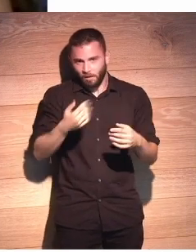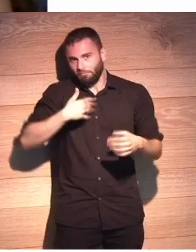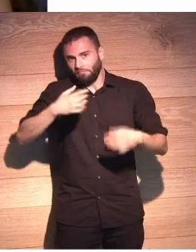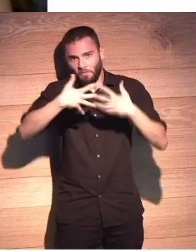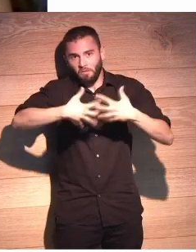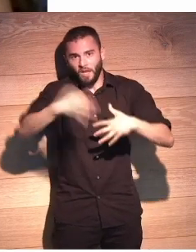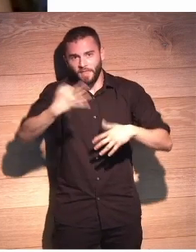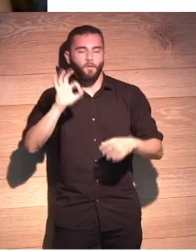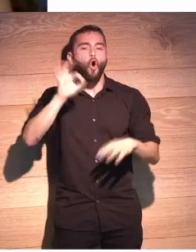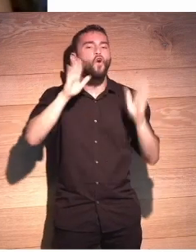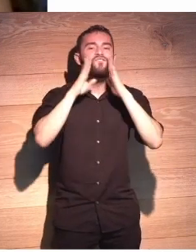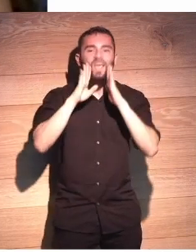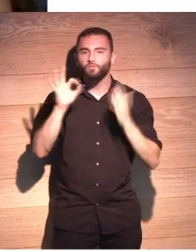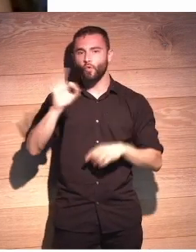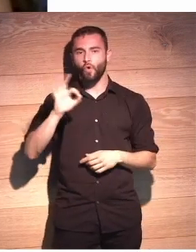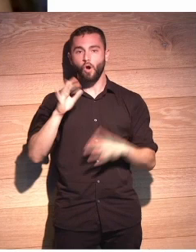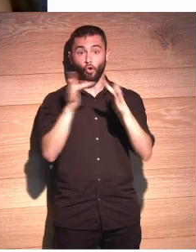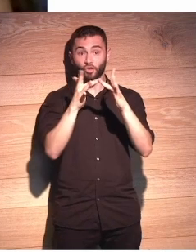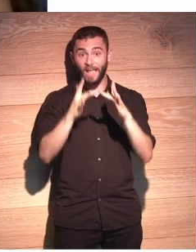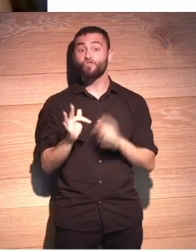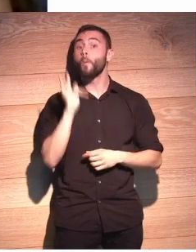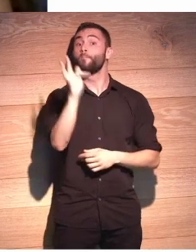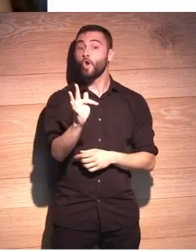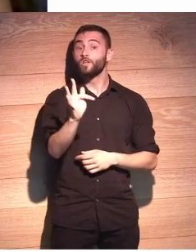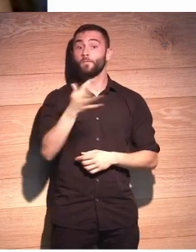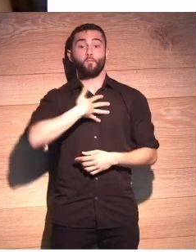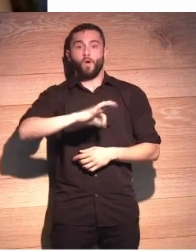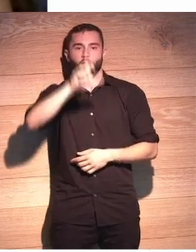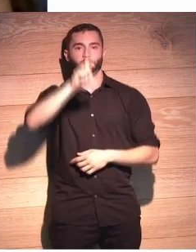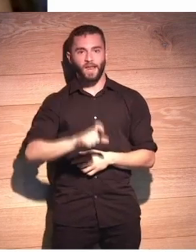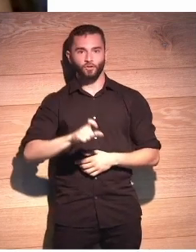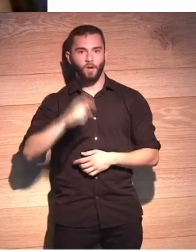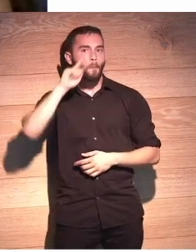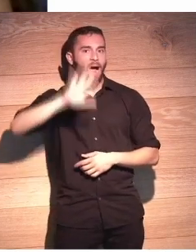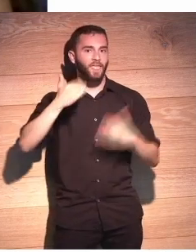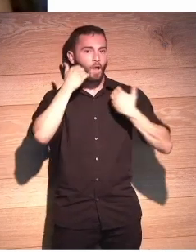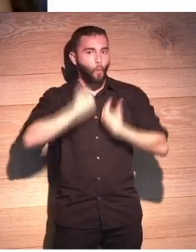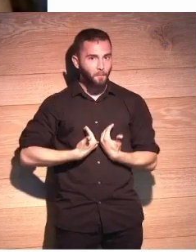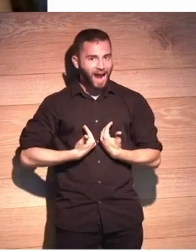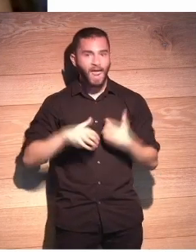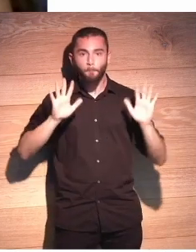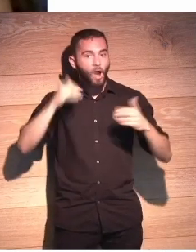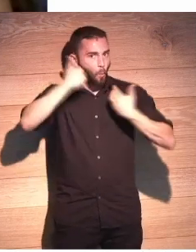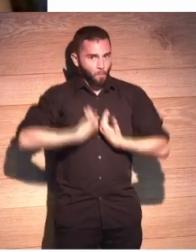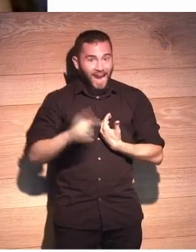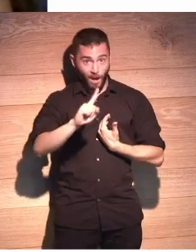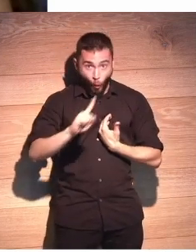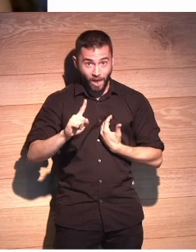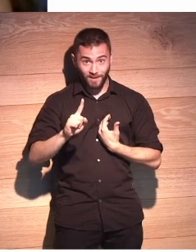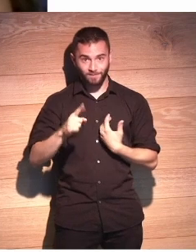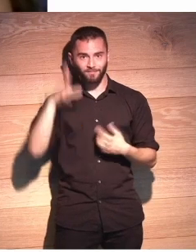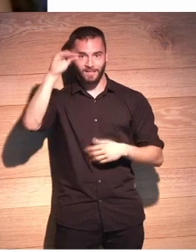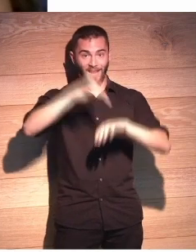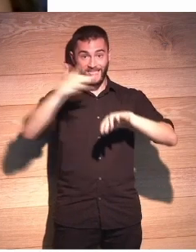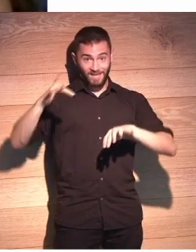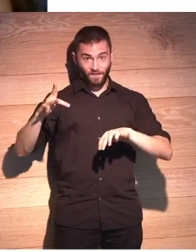o en tu próximo contacto, puede ser una persona que parece humana, pero no es humana. La